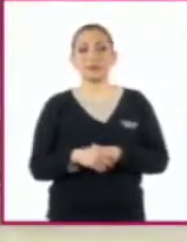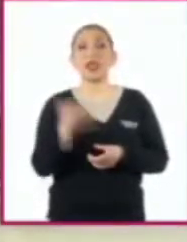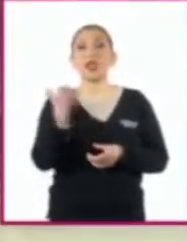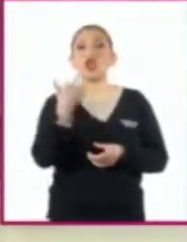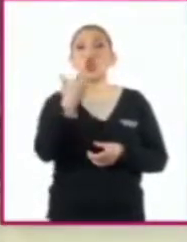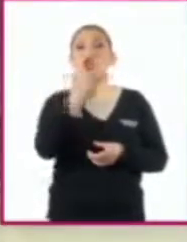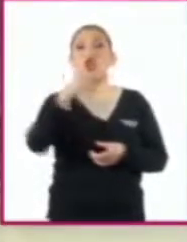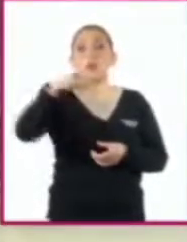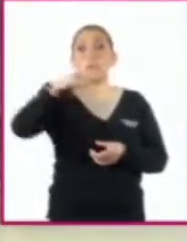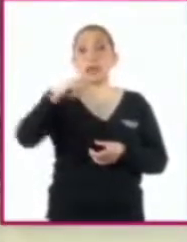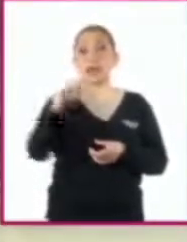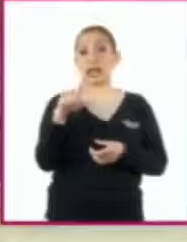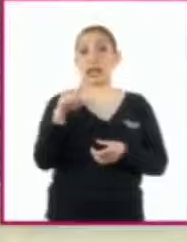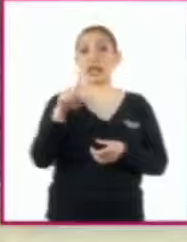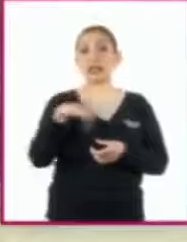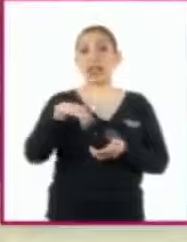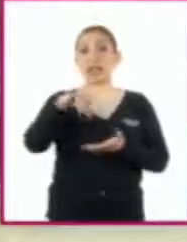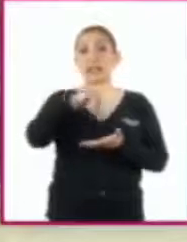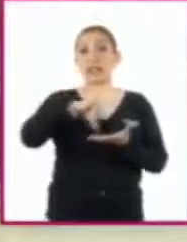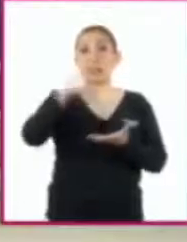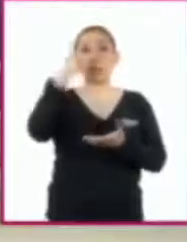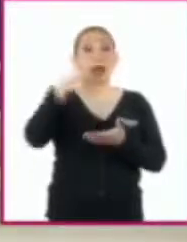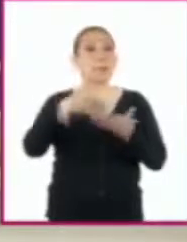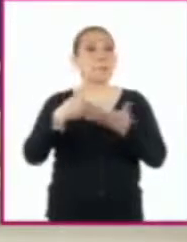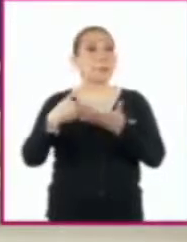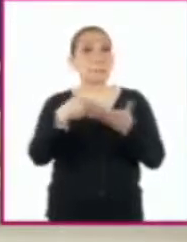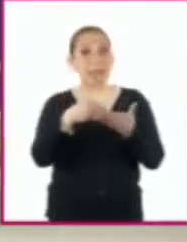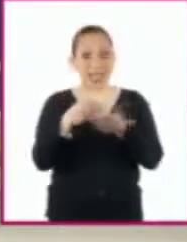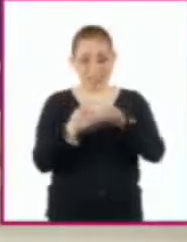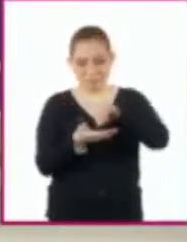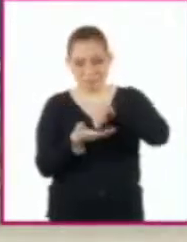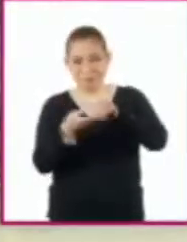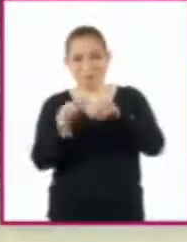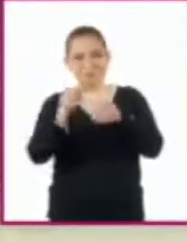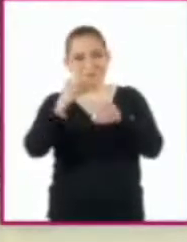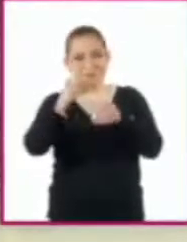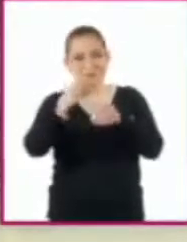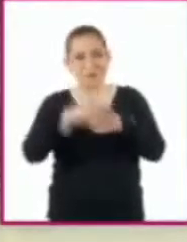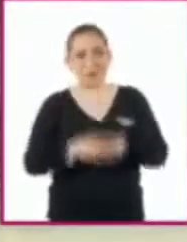Y 8 mililitros de aceite para bebé.